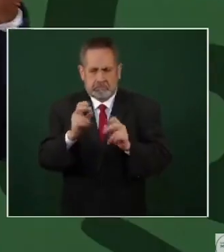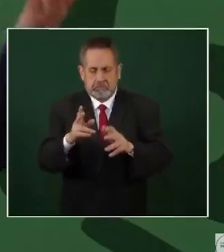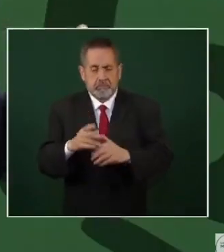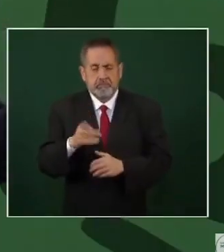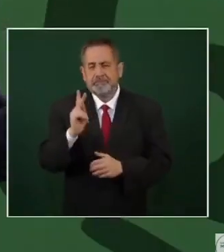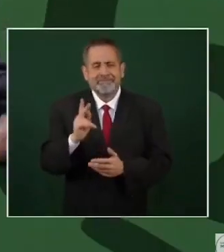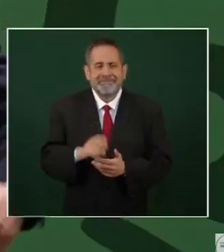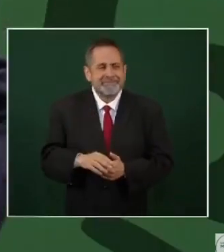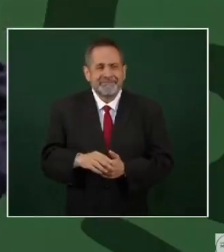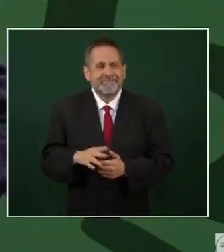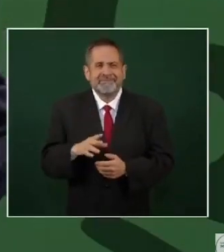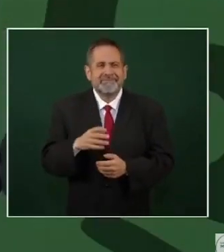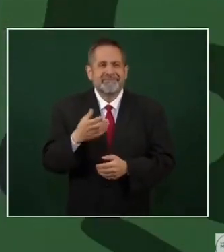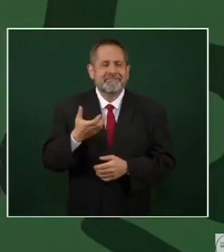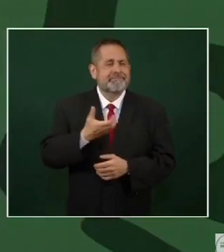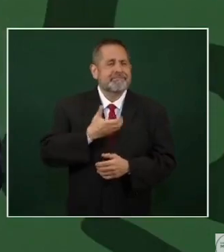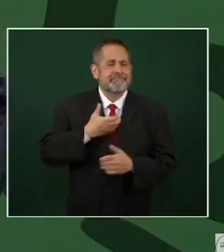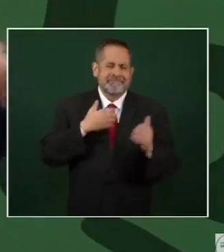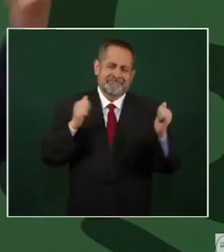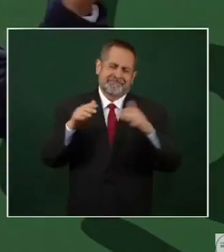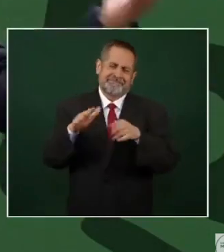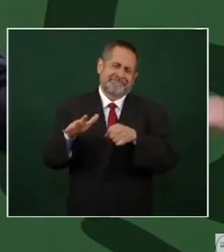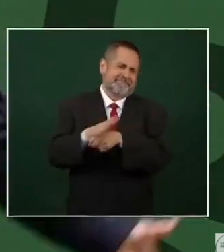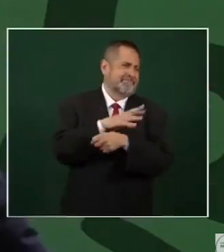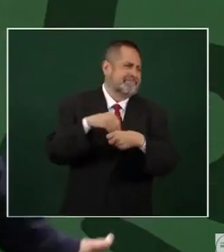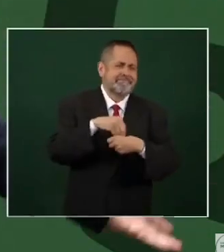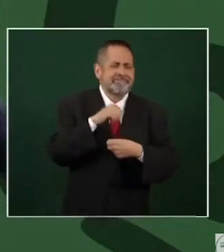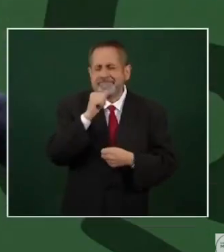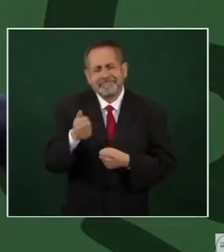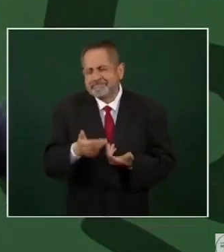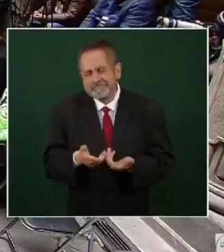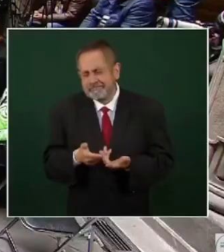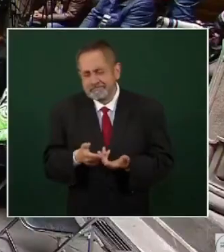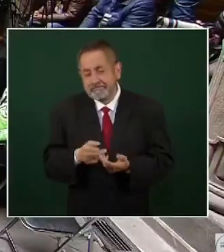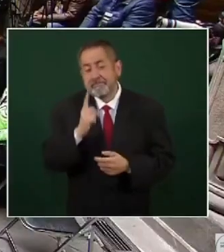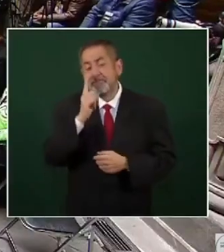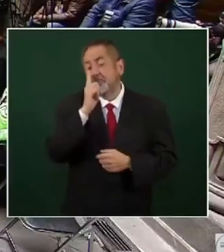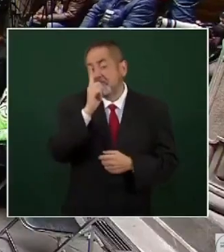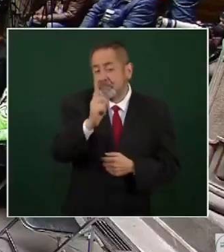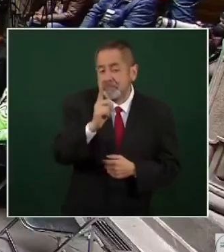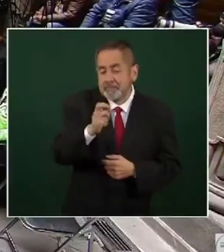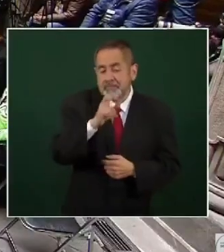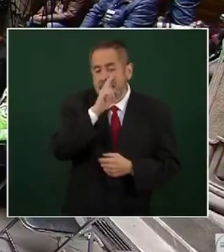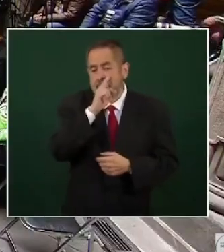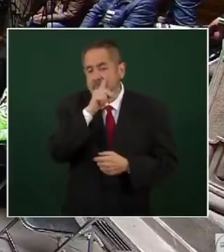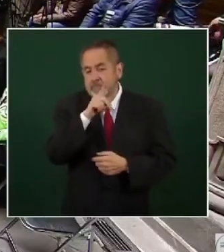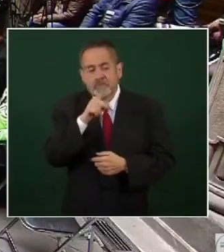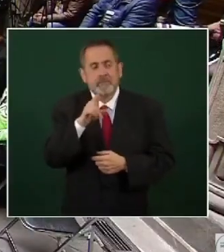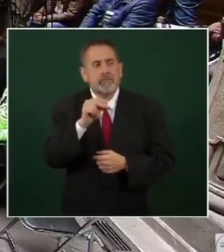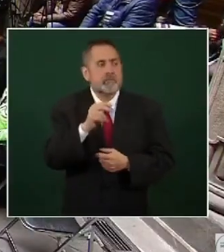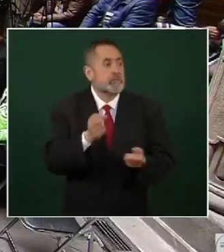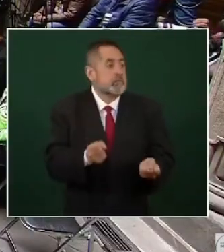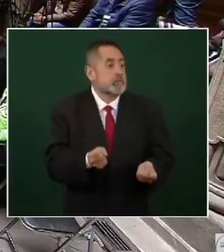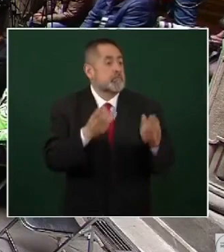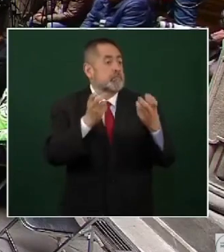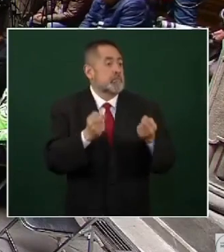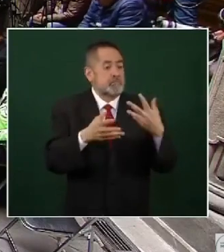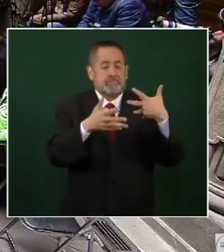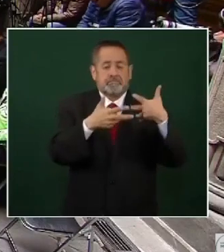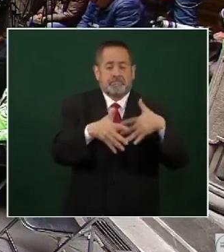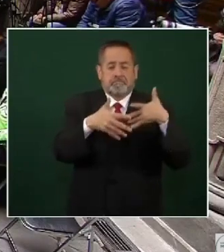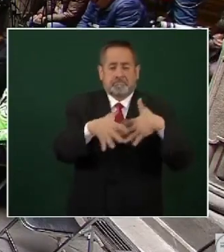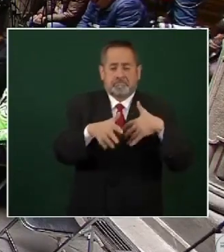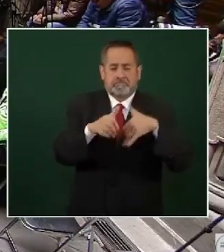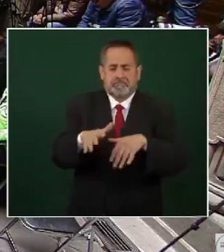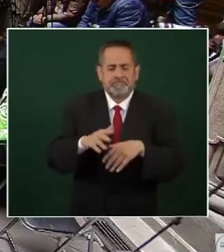Pero no va a ser así. Si lo que nos está preocupando no es el número de personas